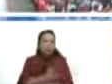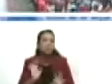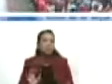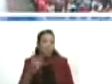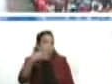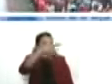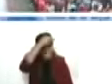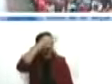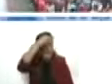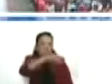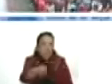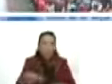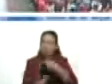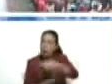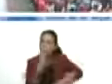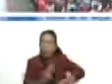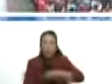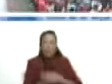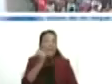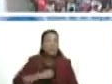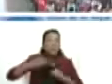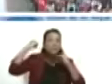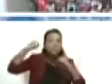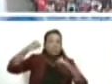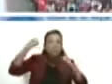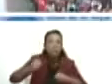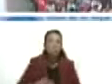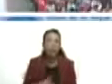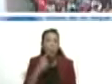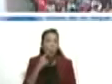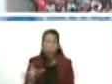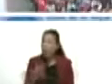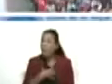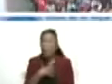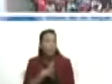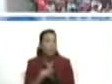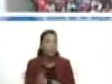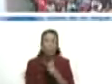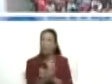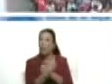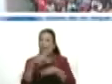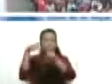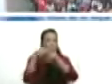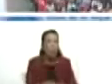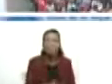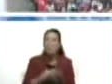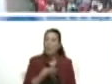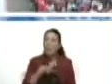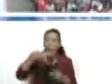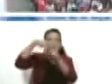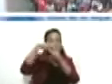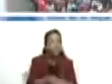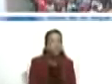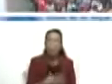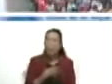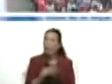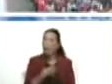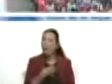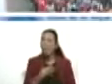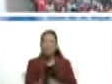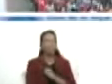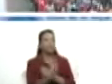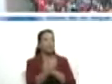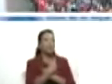de una escuela revolucionaria de la resistencia. Por eso es que no han podido con nosotros, ni podrán jamás.